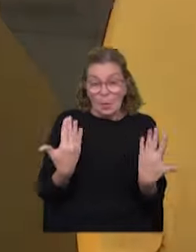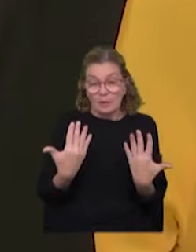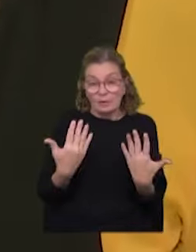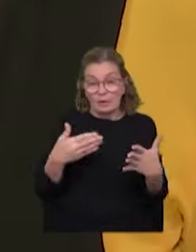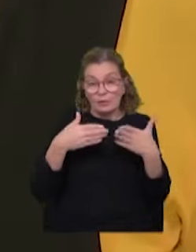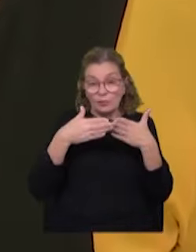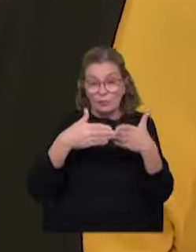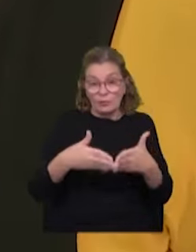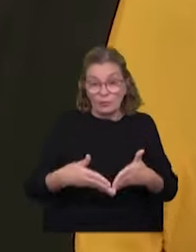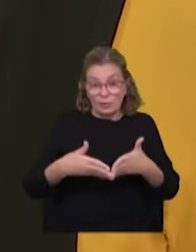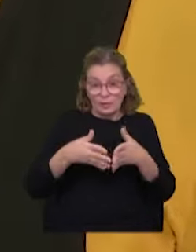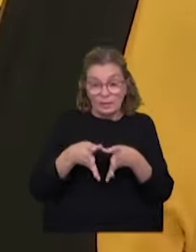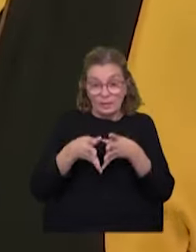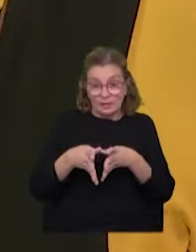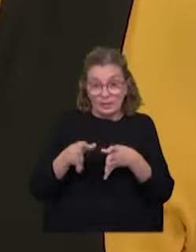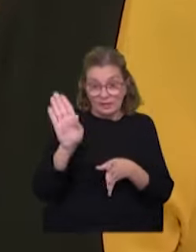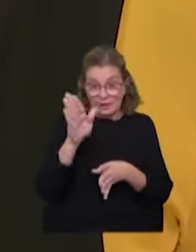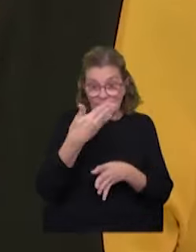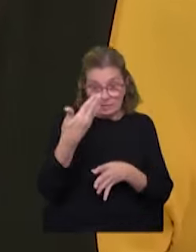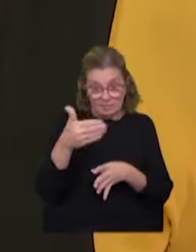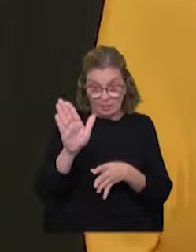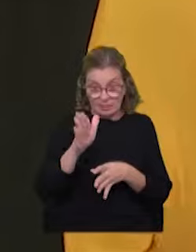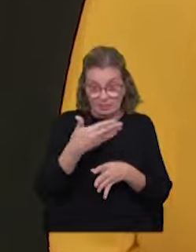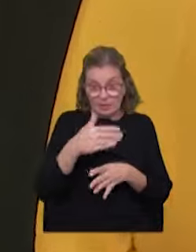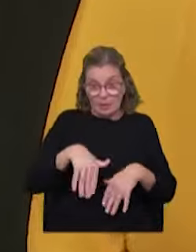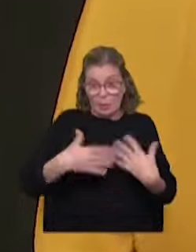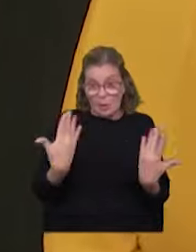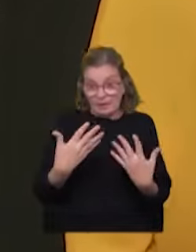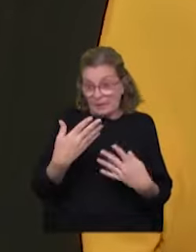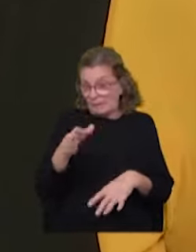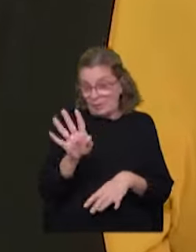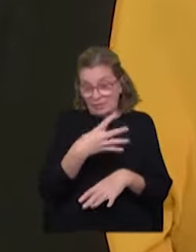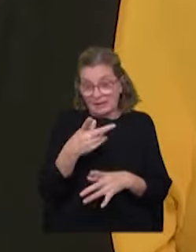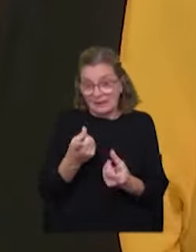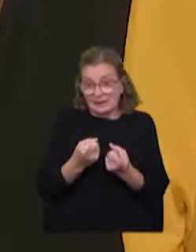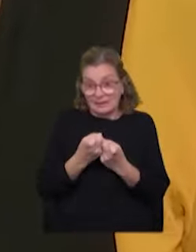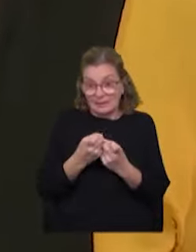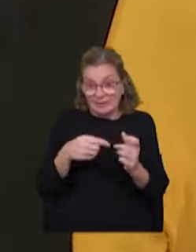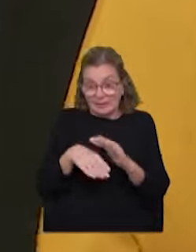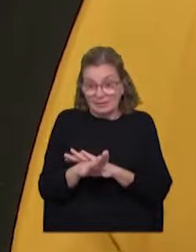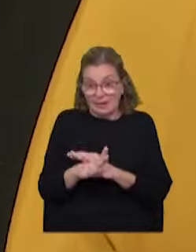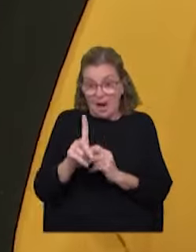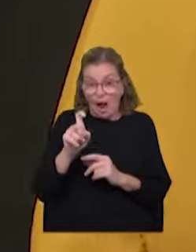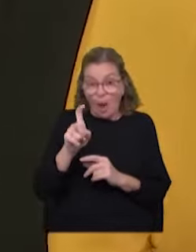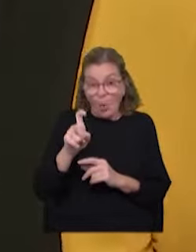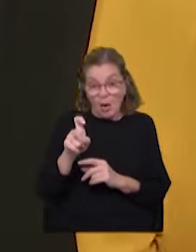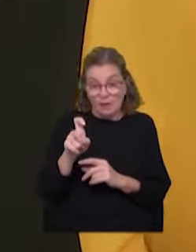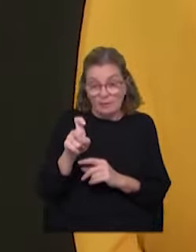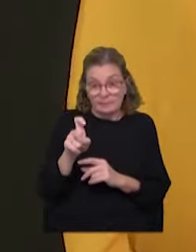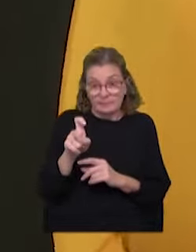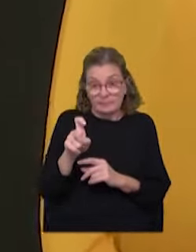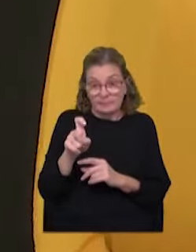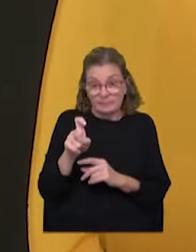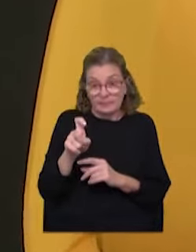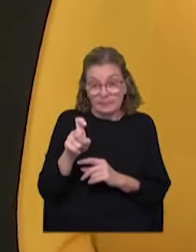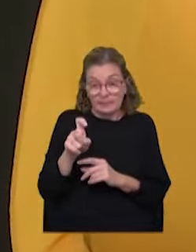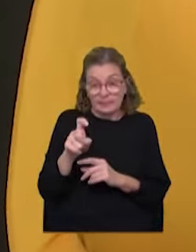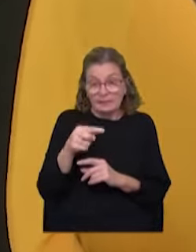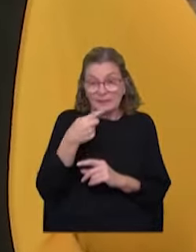buque de guerra de bandera de cualquier bandera necesita para entrar en aguas eh es una cuestión de